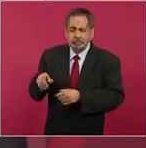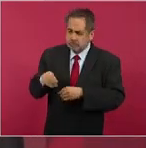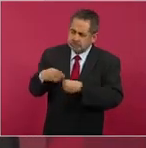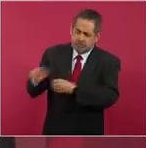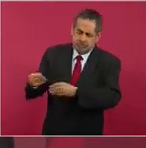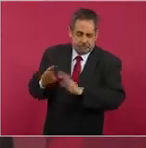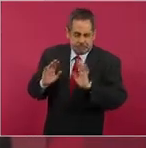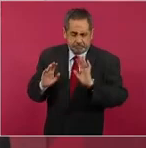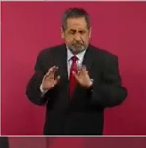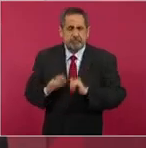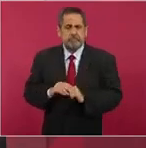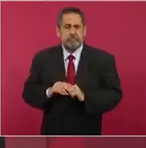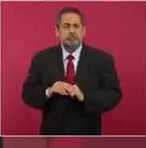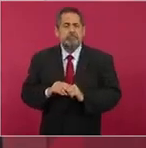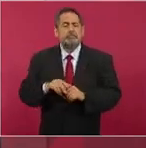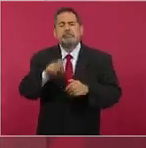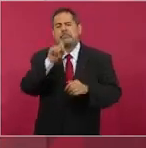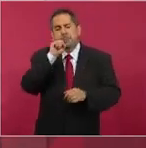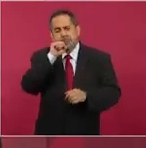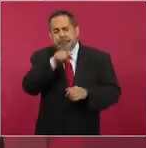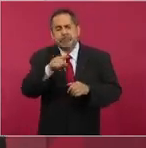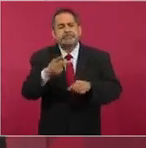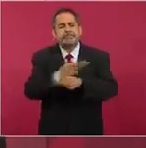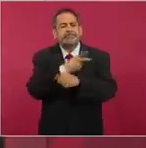O sea, lo que pasó